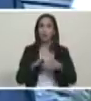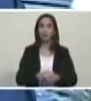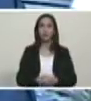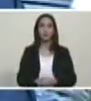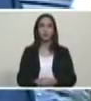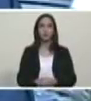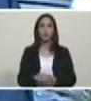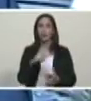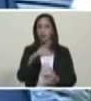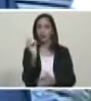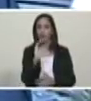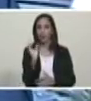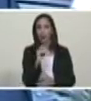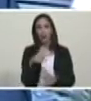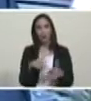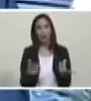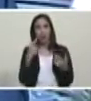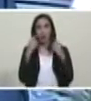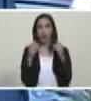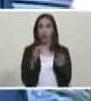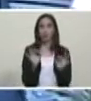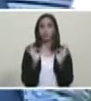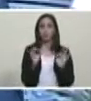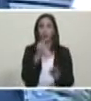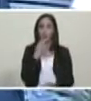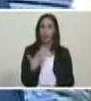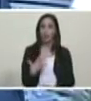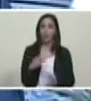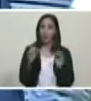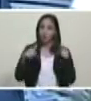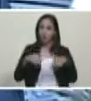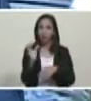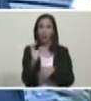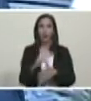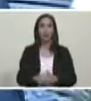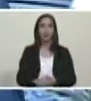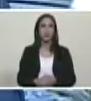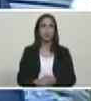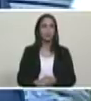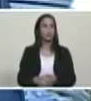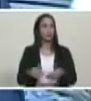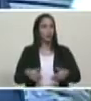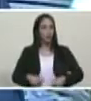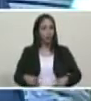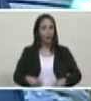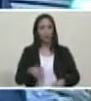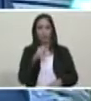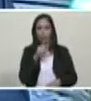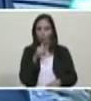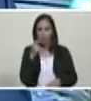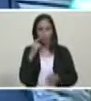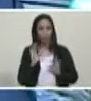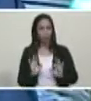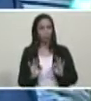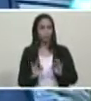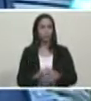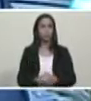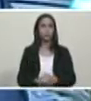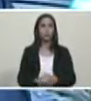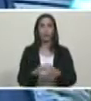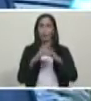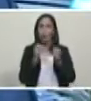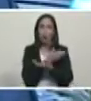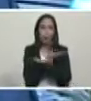en Caracas es espectacular. Hay que hacer un gran esfuerzo de información para todo el pueblo, para toda la